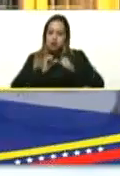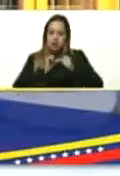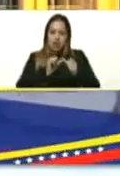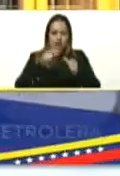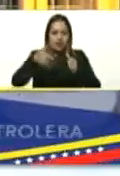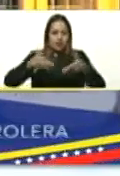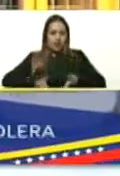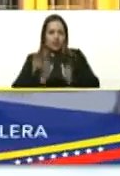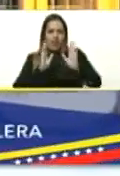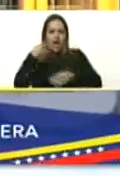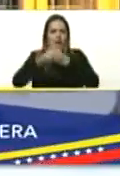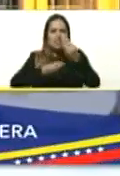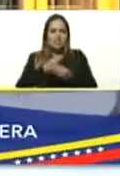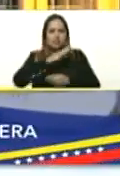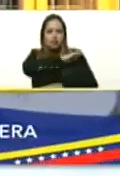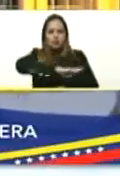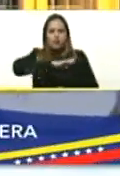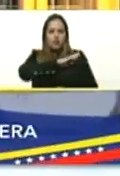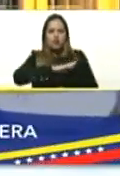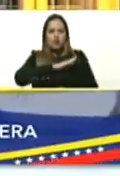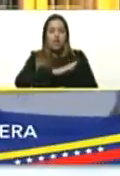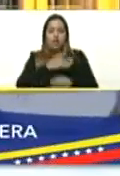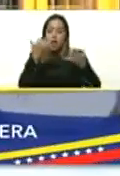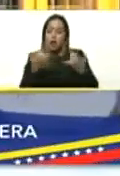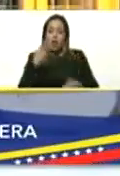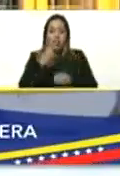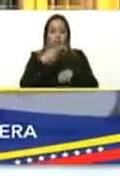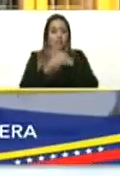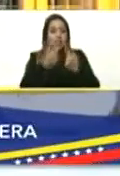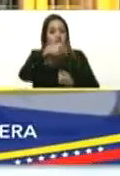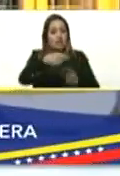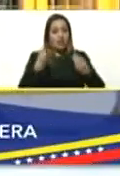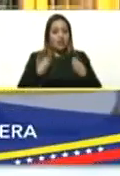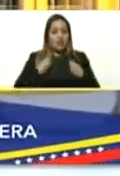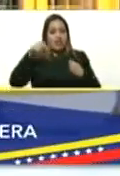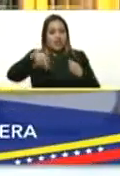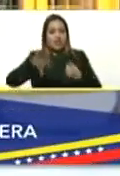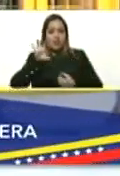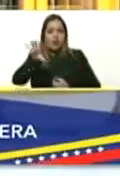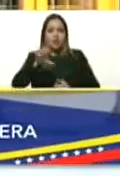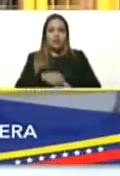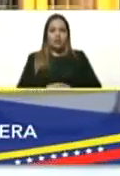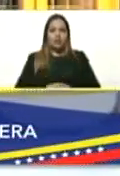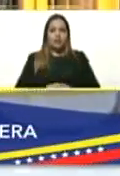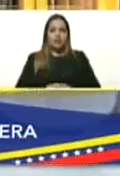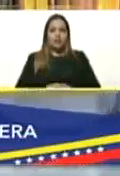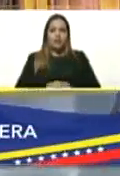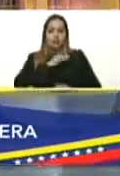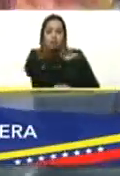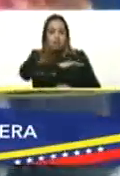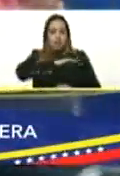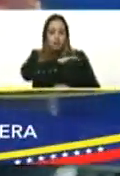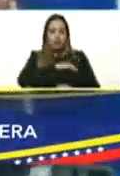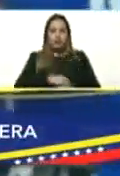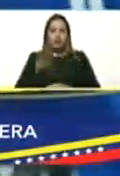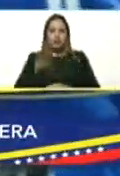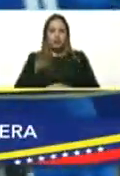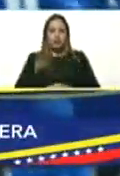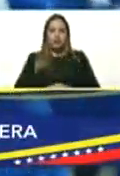senda cumpliendo la misión que me toca cumplir en esta vida y en esta patria. La misión de